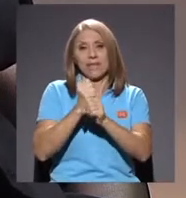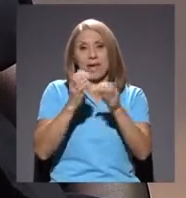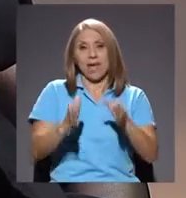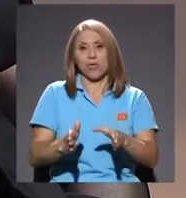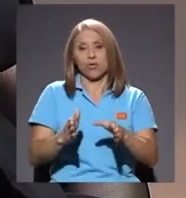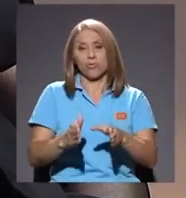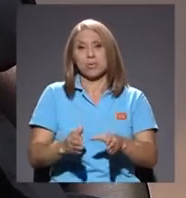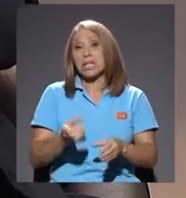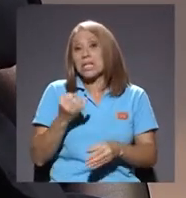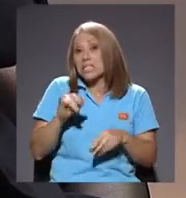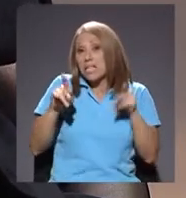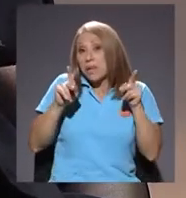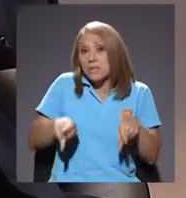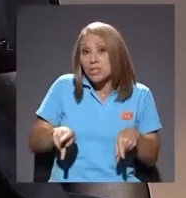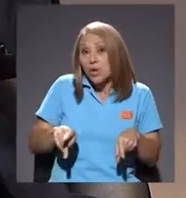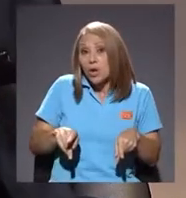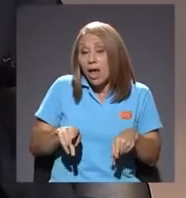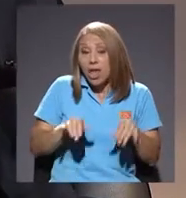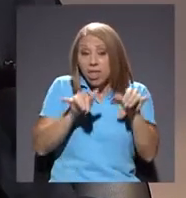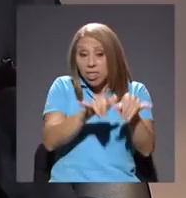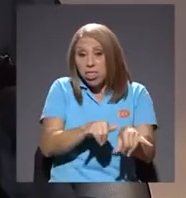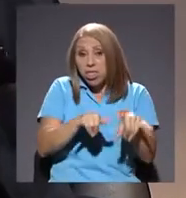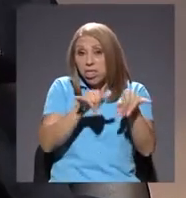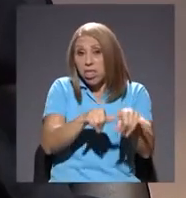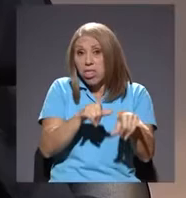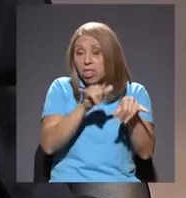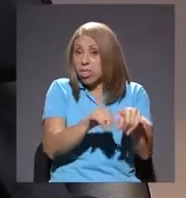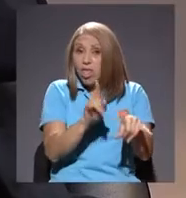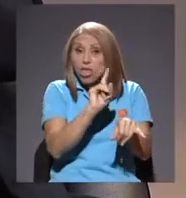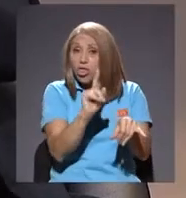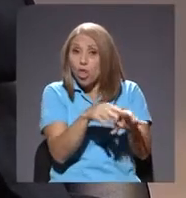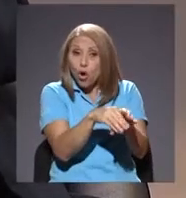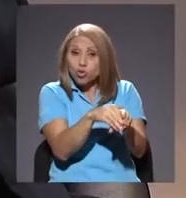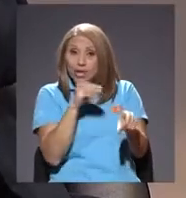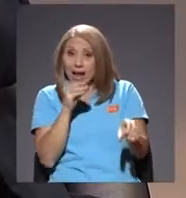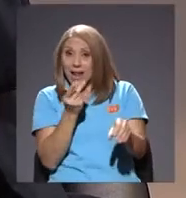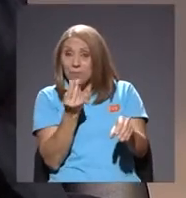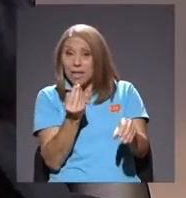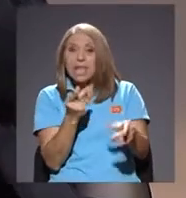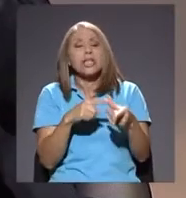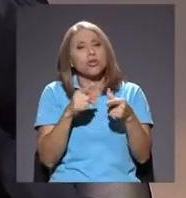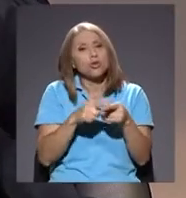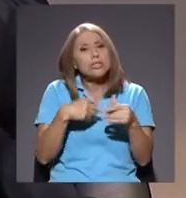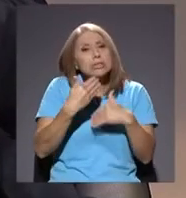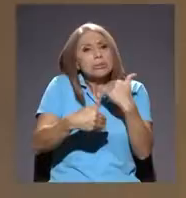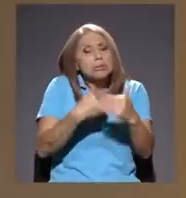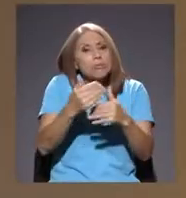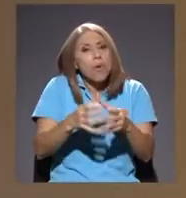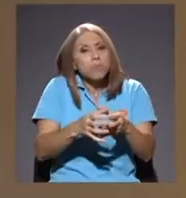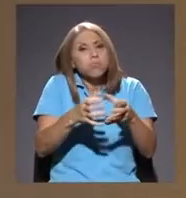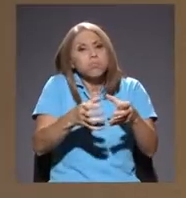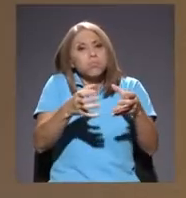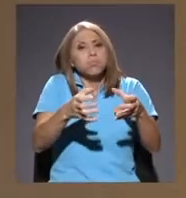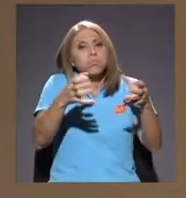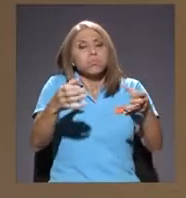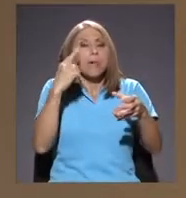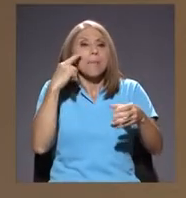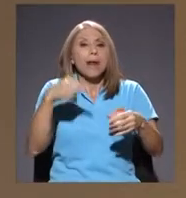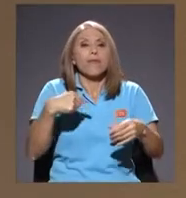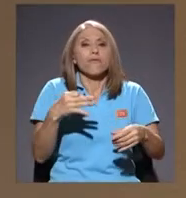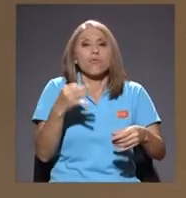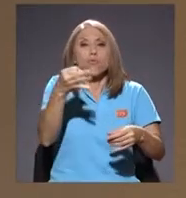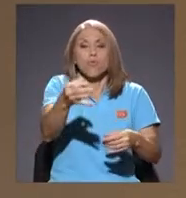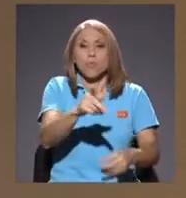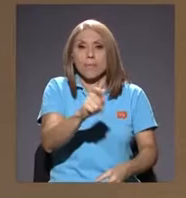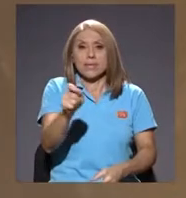retira por situación de desempleo se le acumula la pensión al trabajador porque eso le va a asegurar una mejor pensión en el futuro y va